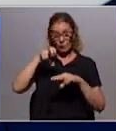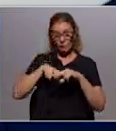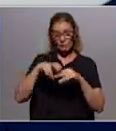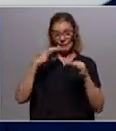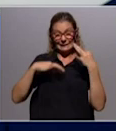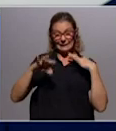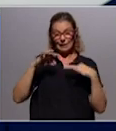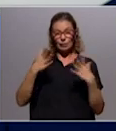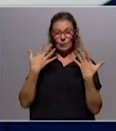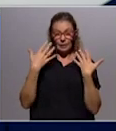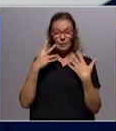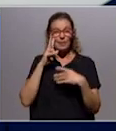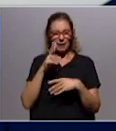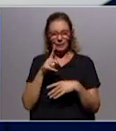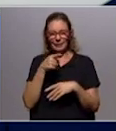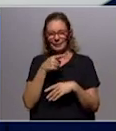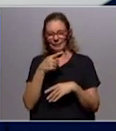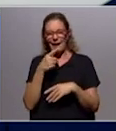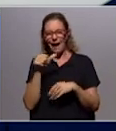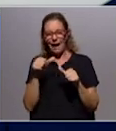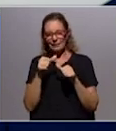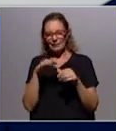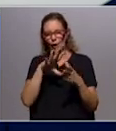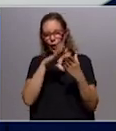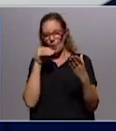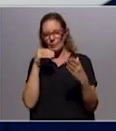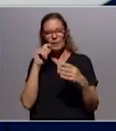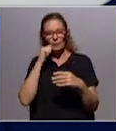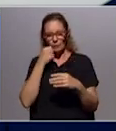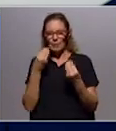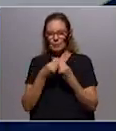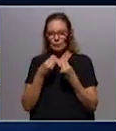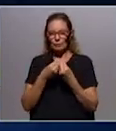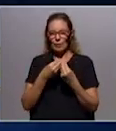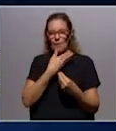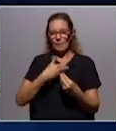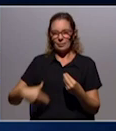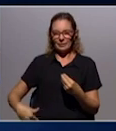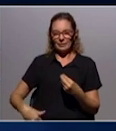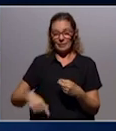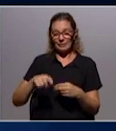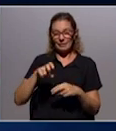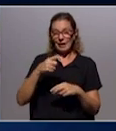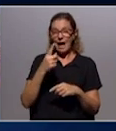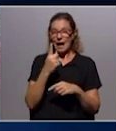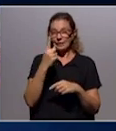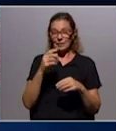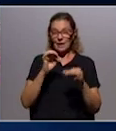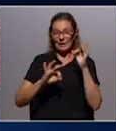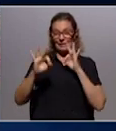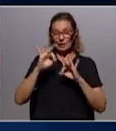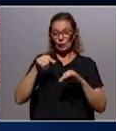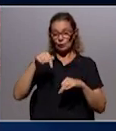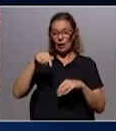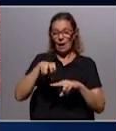el teatro verano seguramente para la limitación que los muchachos hacen de él si va realmente habrá un presidente electo arriba del escenario a ver